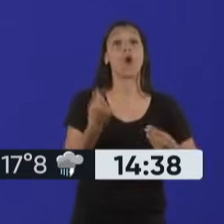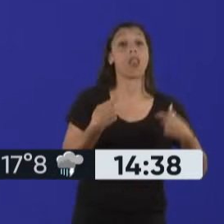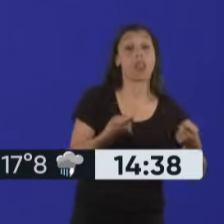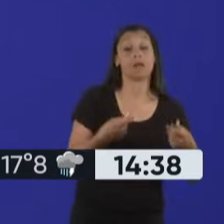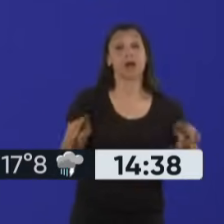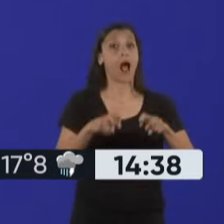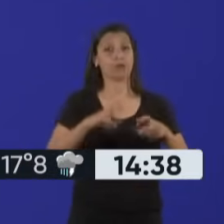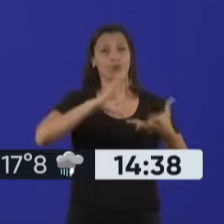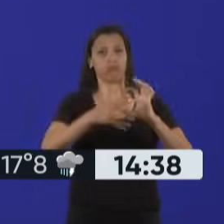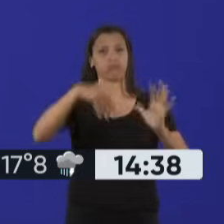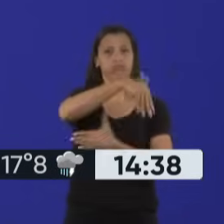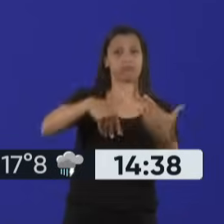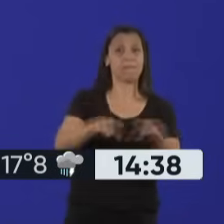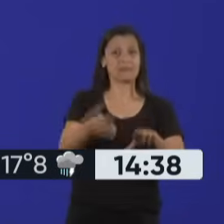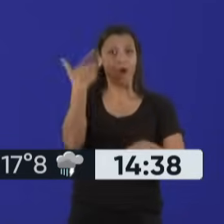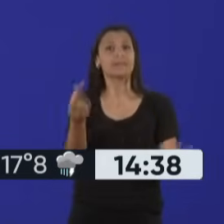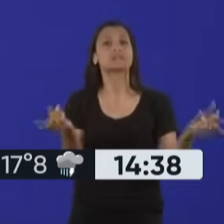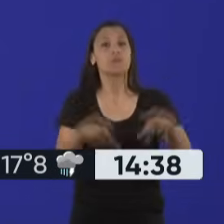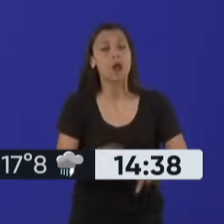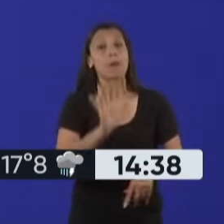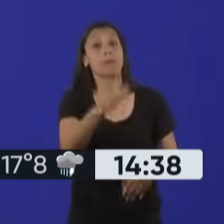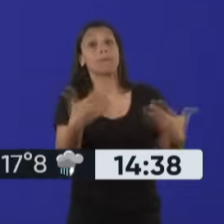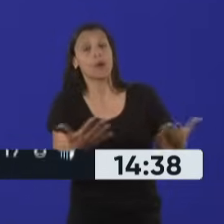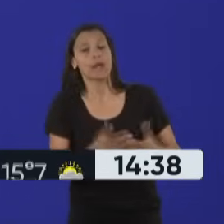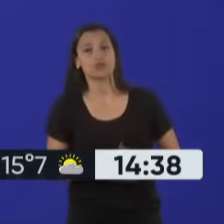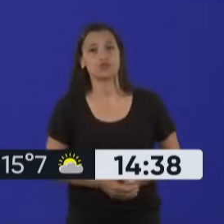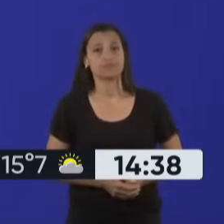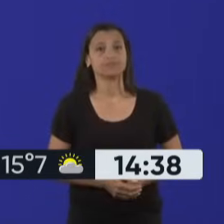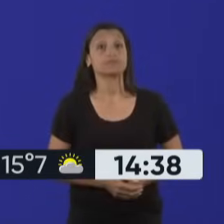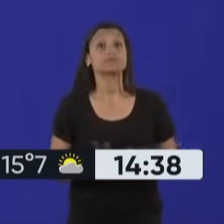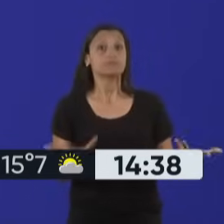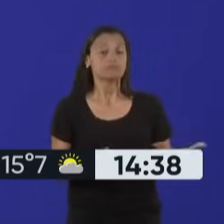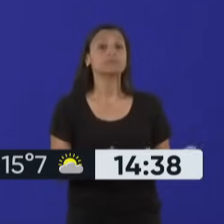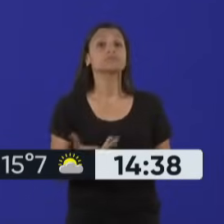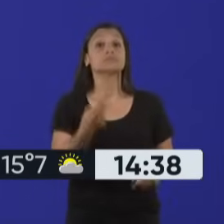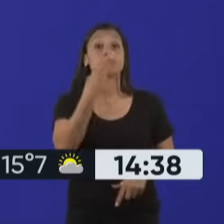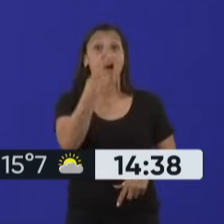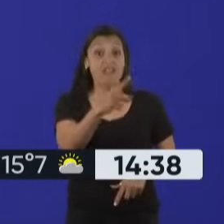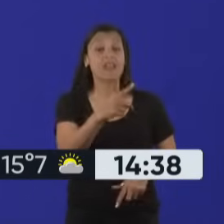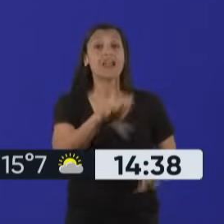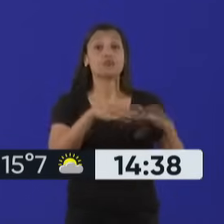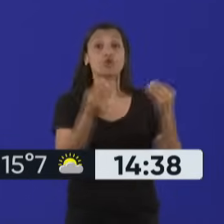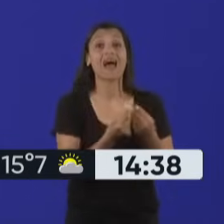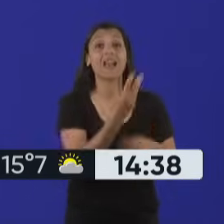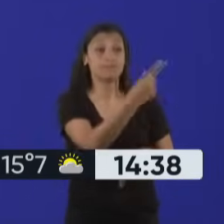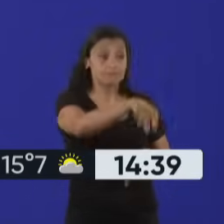macroeconómico. Y es por eso que, digamos, nos sacaron más de 40 leyes en